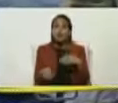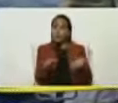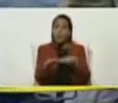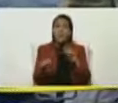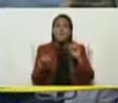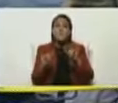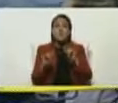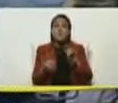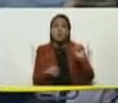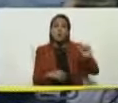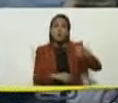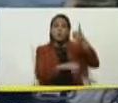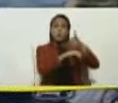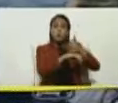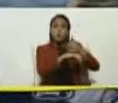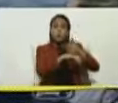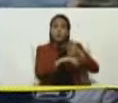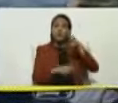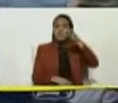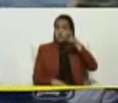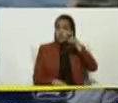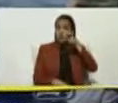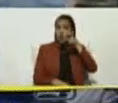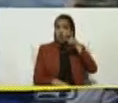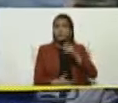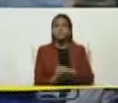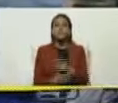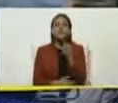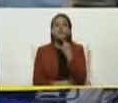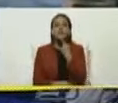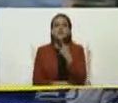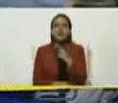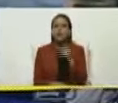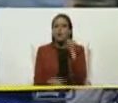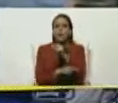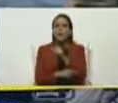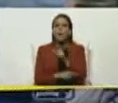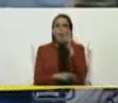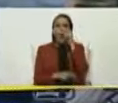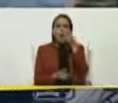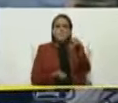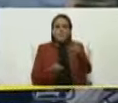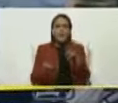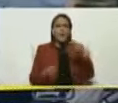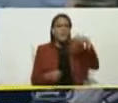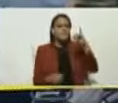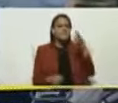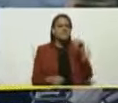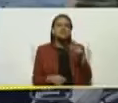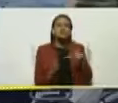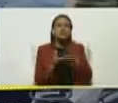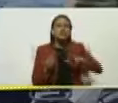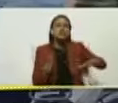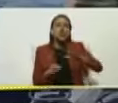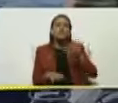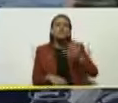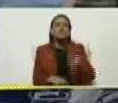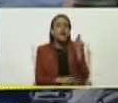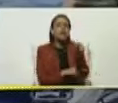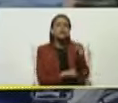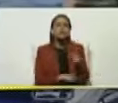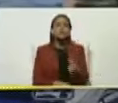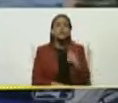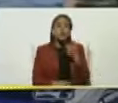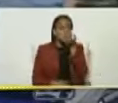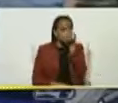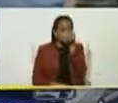también chador de broma, le dice, Pinto, ¿por dónde viene? Y Pinto le dice,